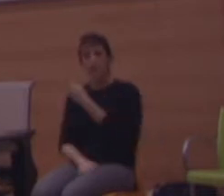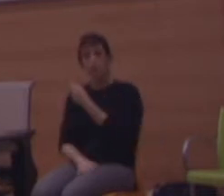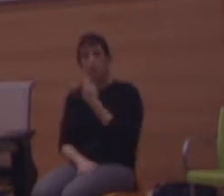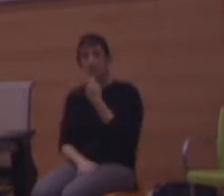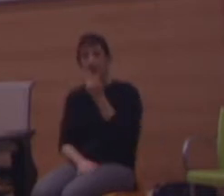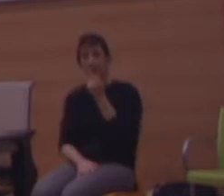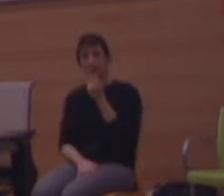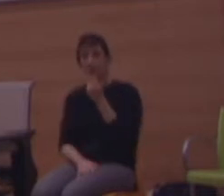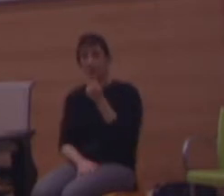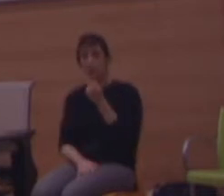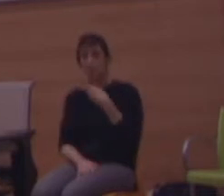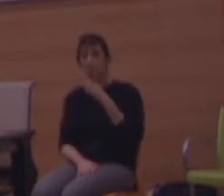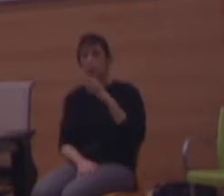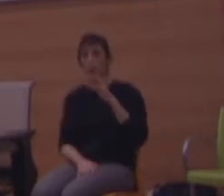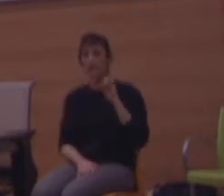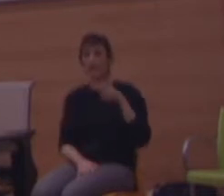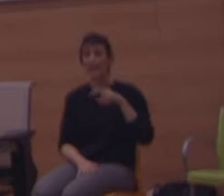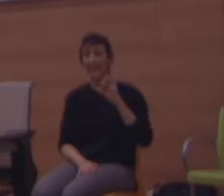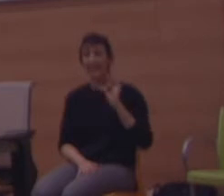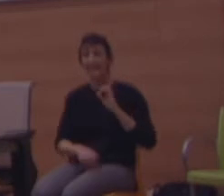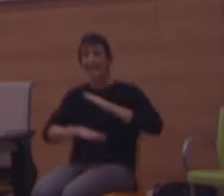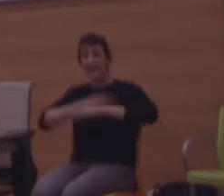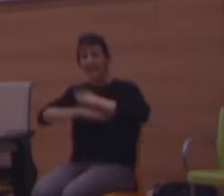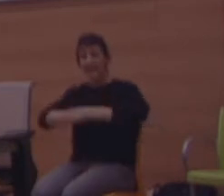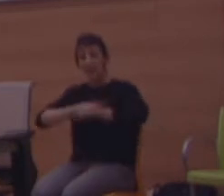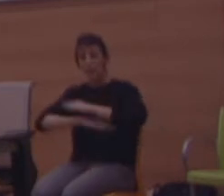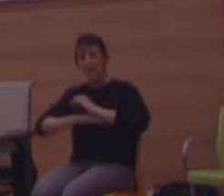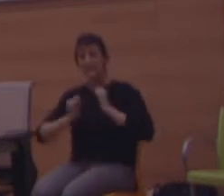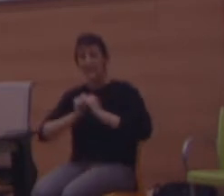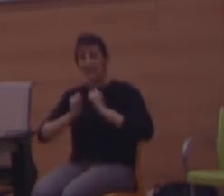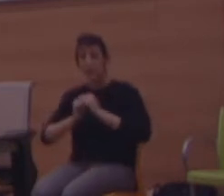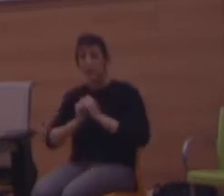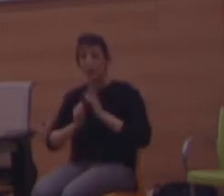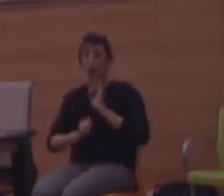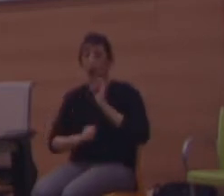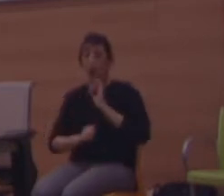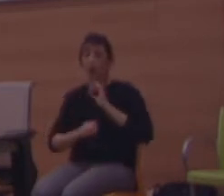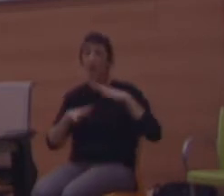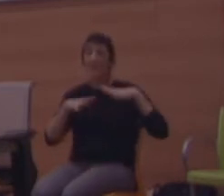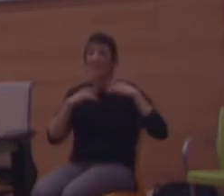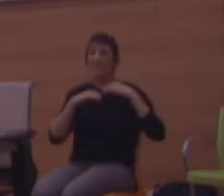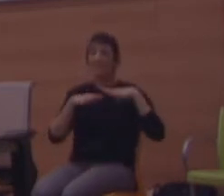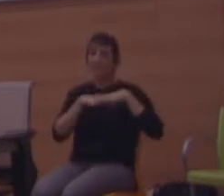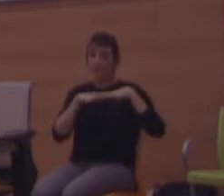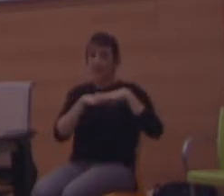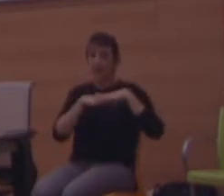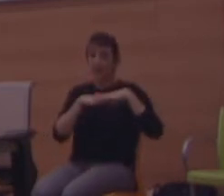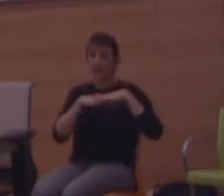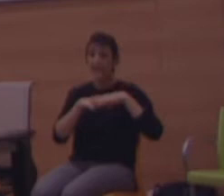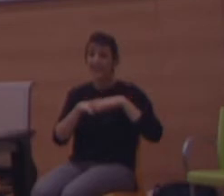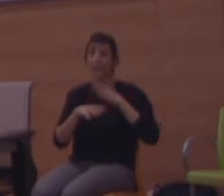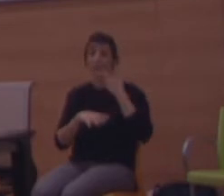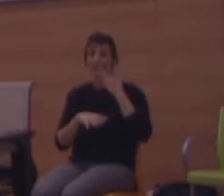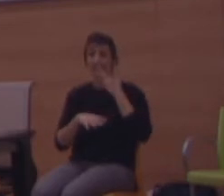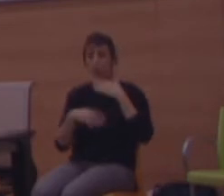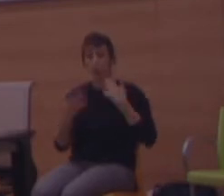son botines sobre férulas de escayola o de fibra de vidrio, que se colocan en el miembro una vez realizada la úlcera y realizadas